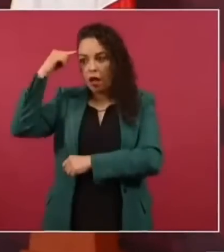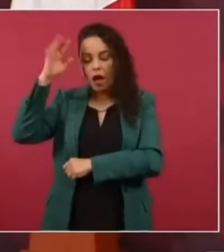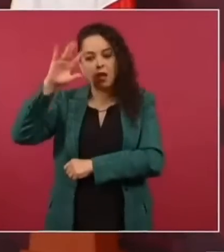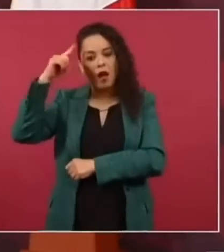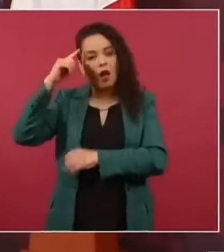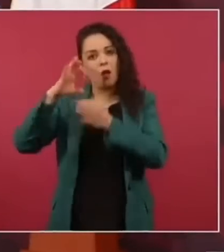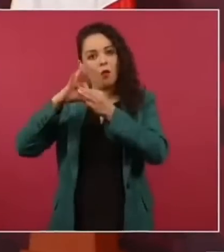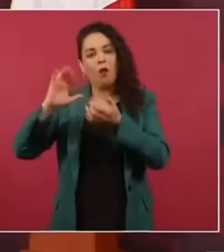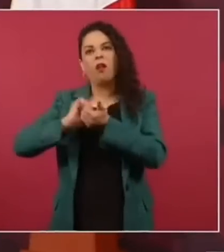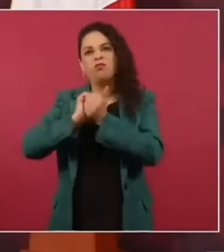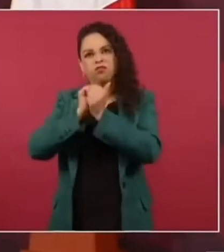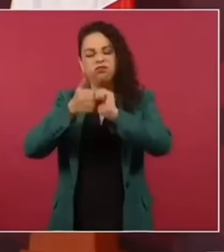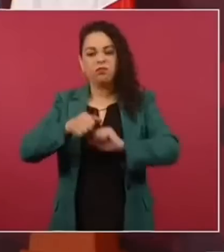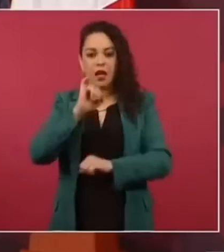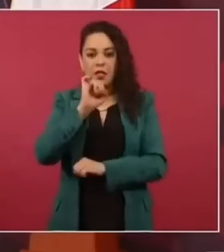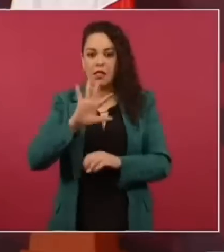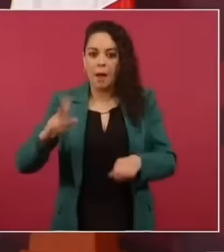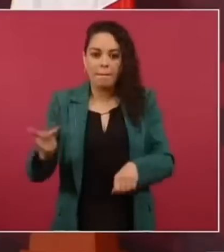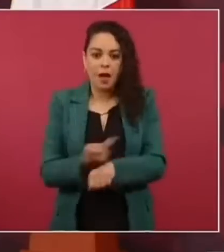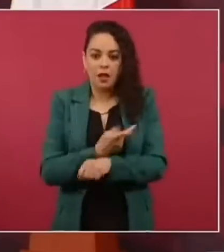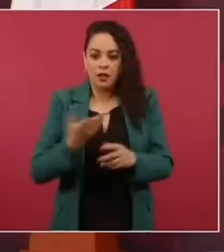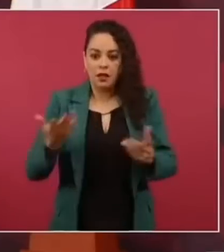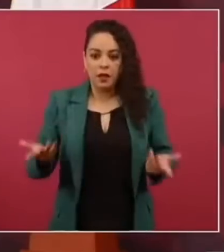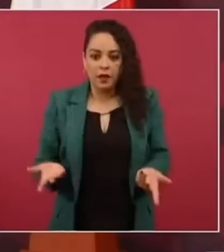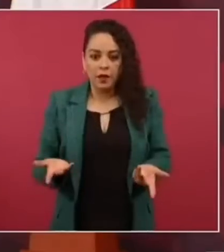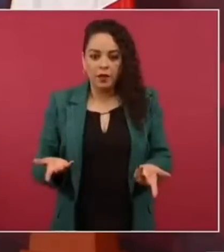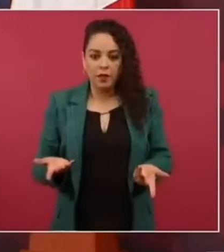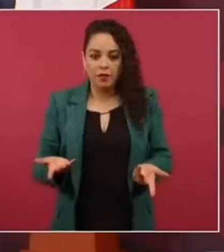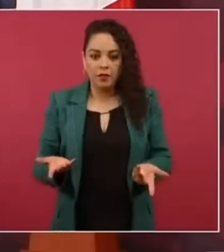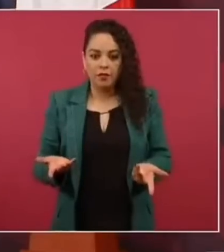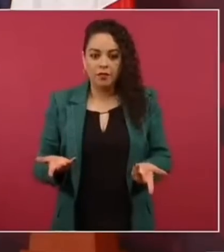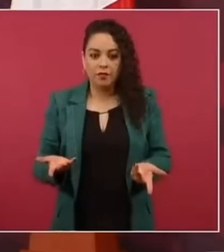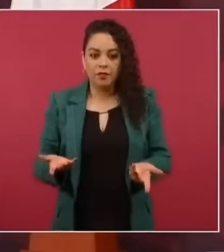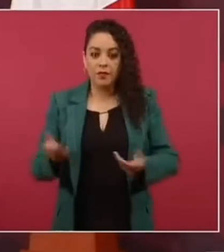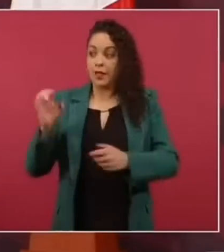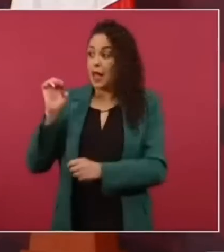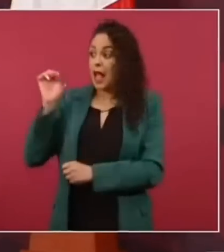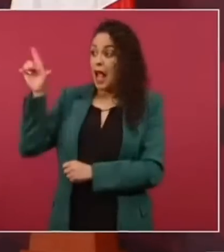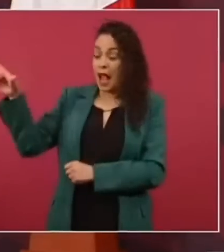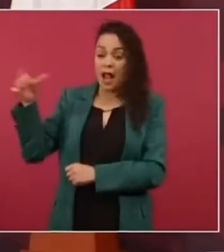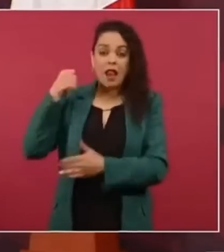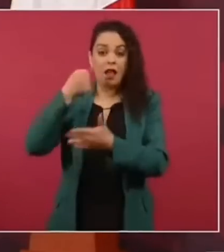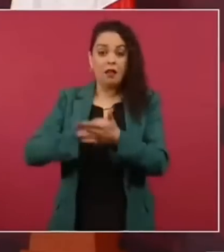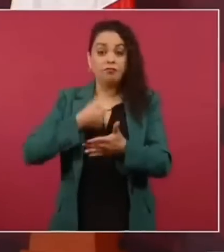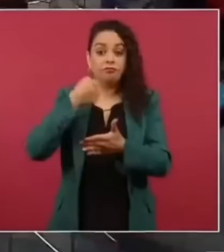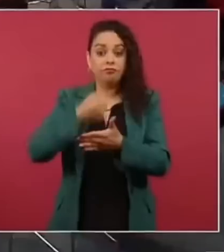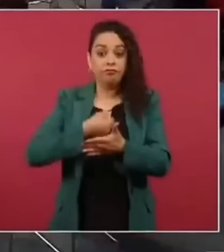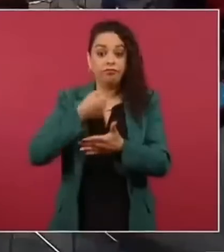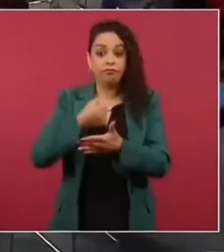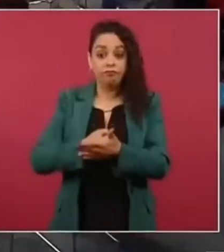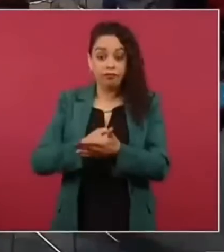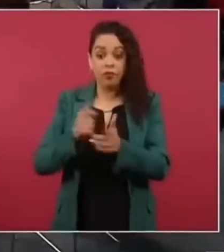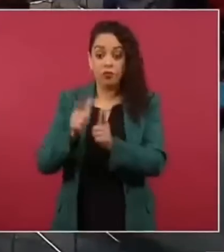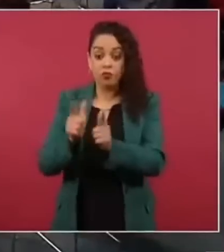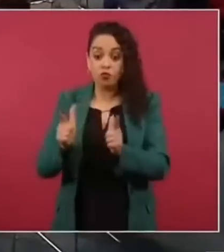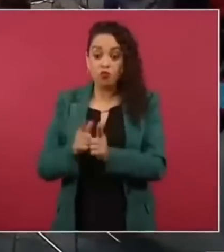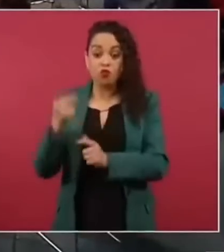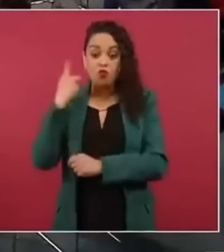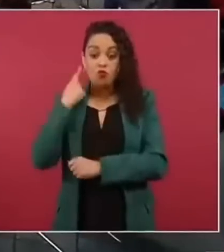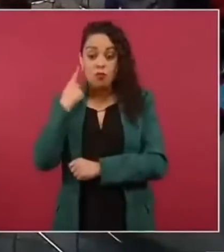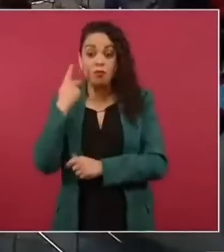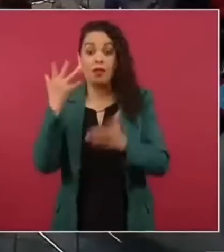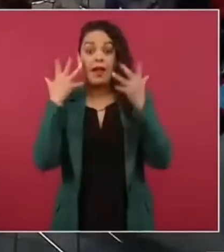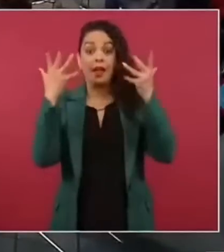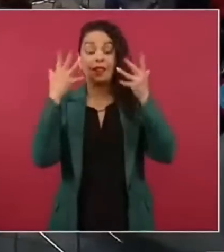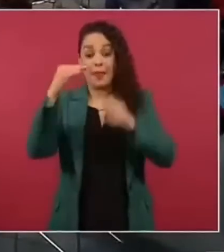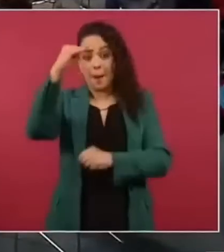Cuando él venía de un movimiento que era la esperanza de cambio, de